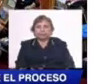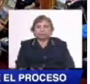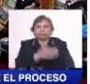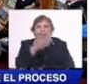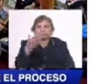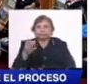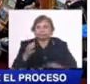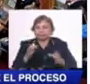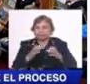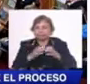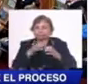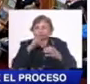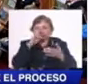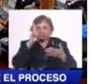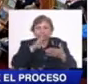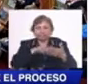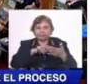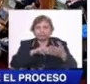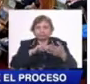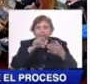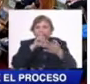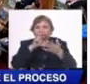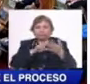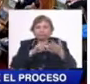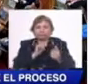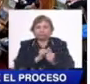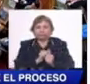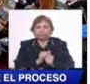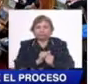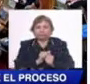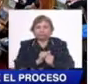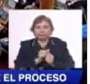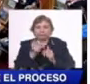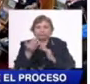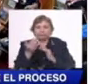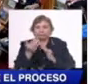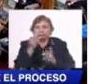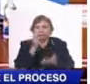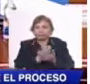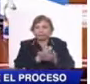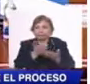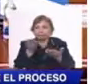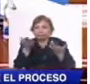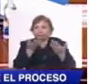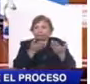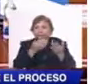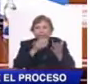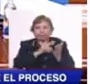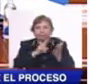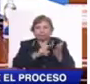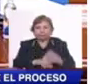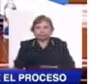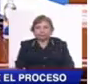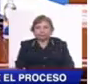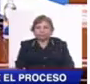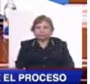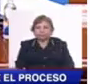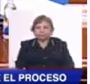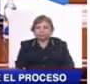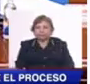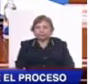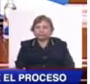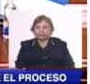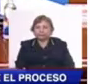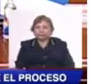Señores congresistas, se va a dar lectura al texto. Presidente de la Comisión de Constitución. Vamos a esperar que detenga el texto. Hernando Guerra García.